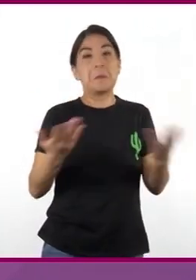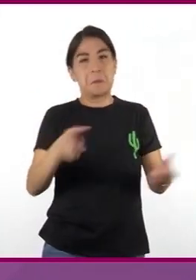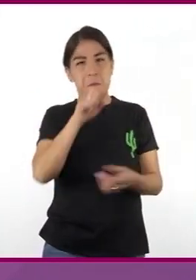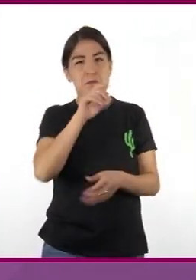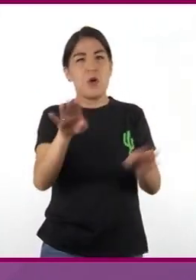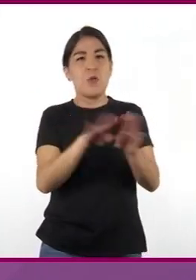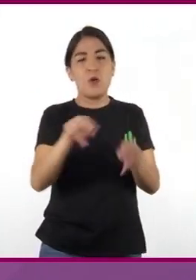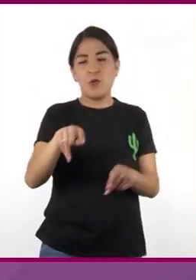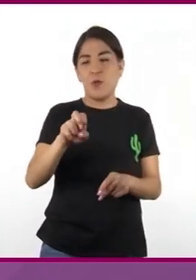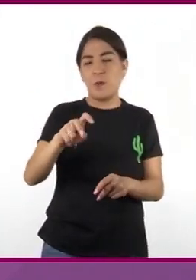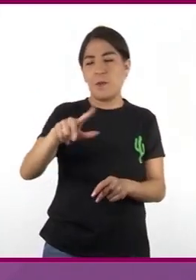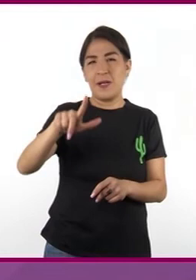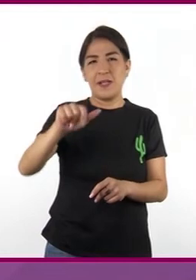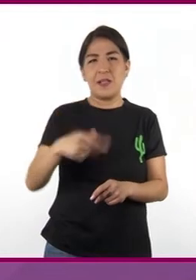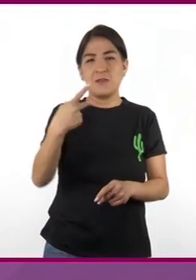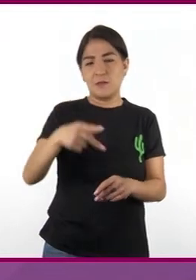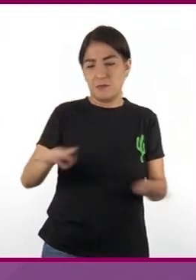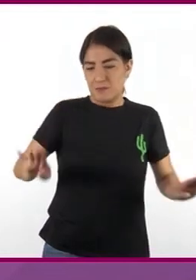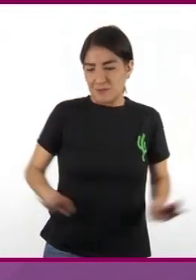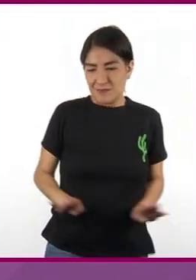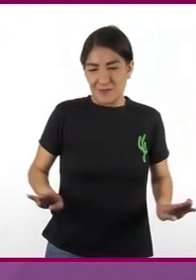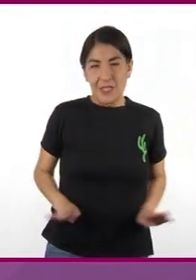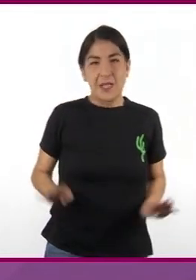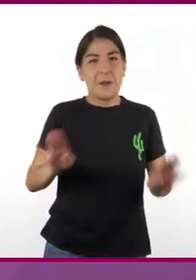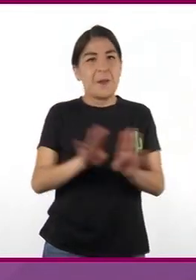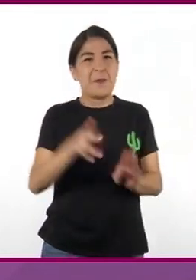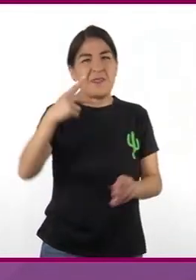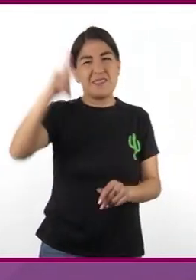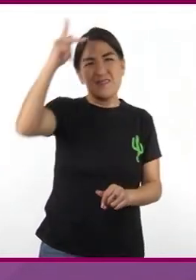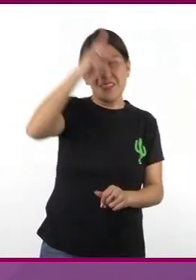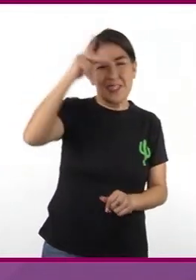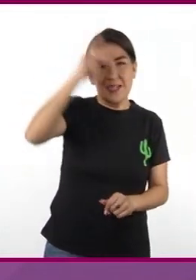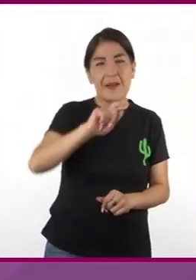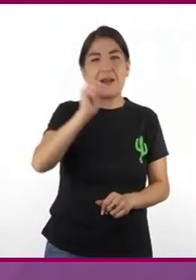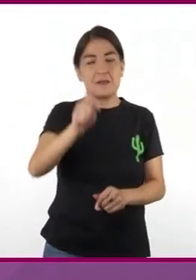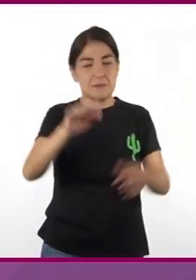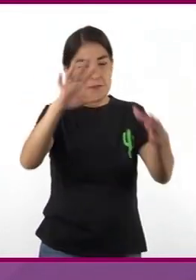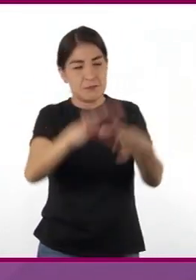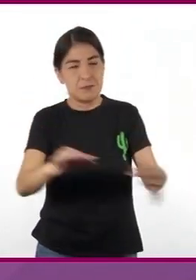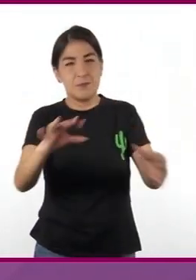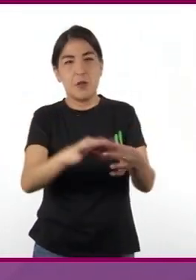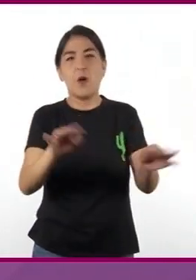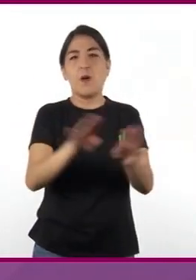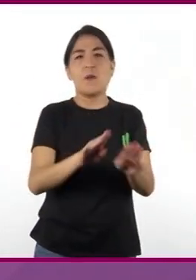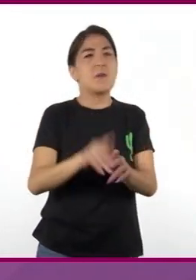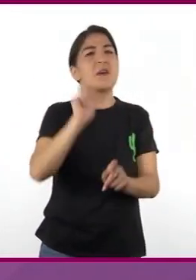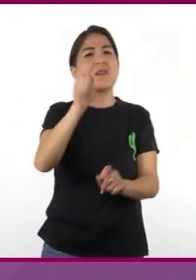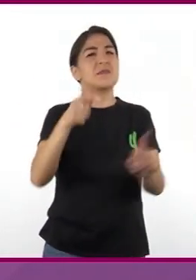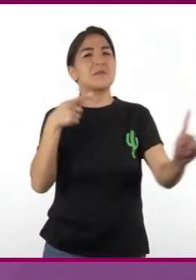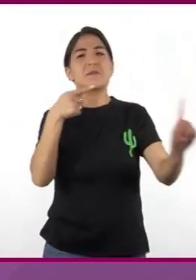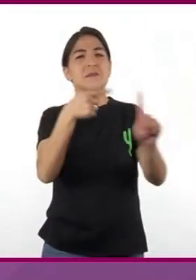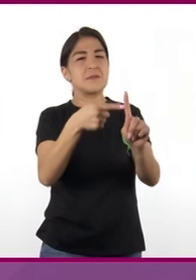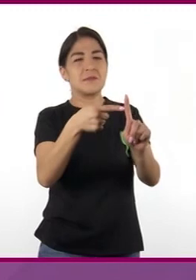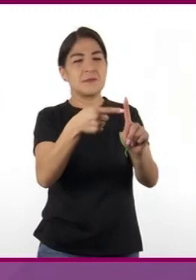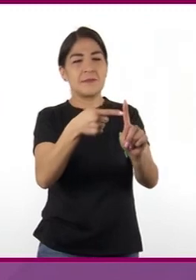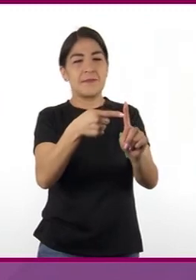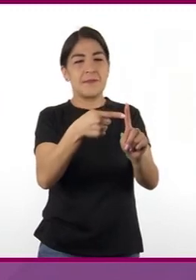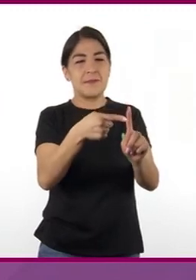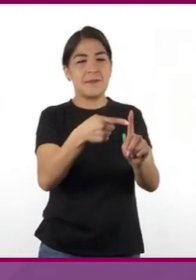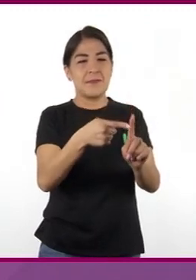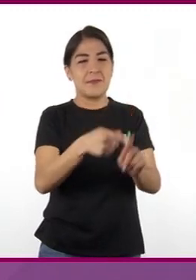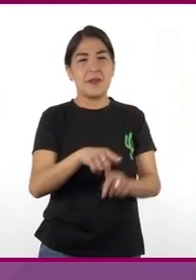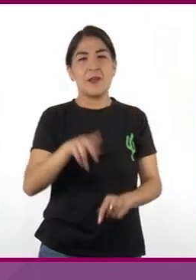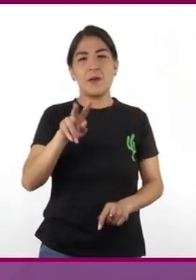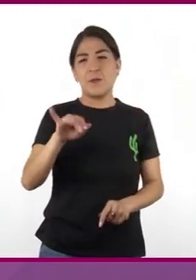y de caracteres, que entonces estaba en auge, a la novela argumental, donde ubica como un hito la de Bioy